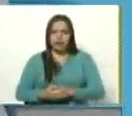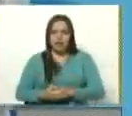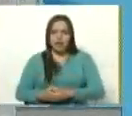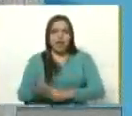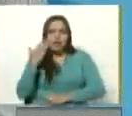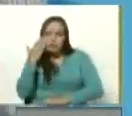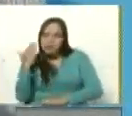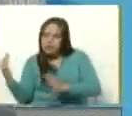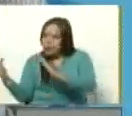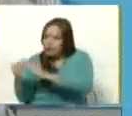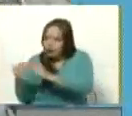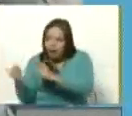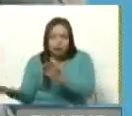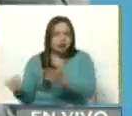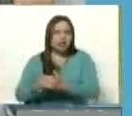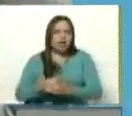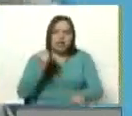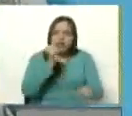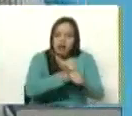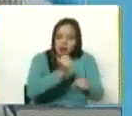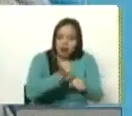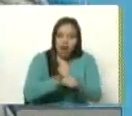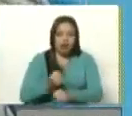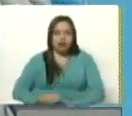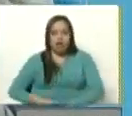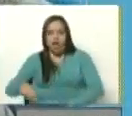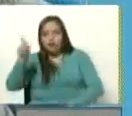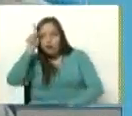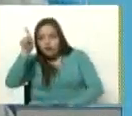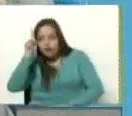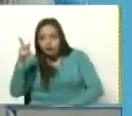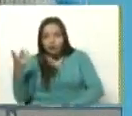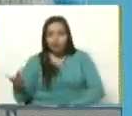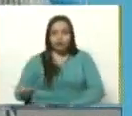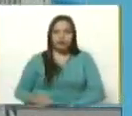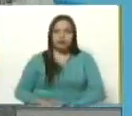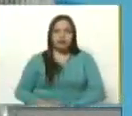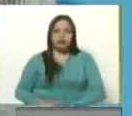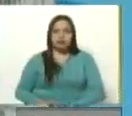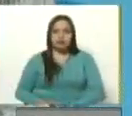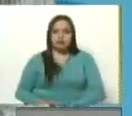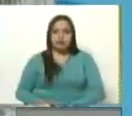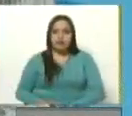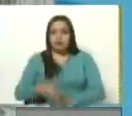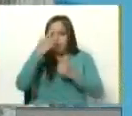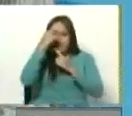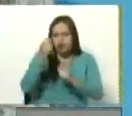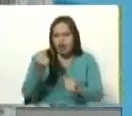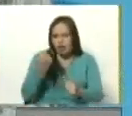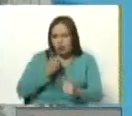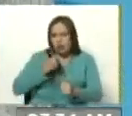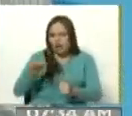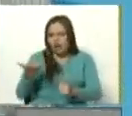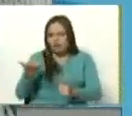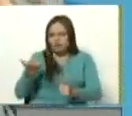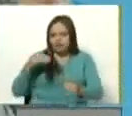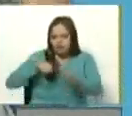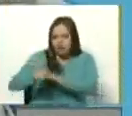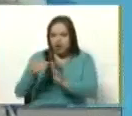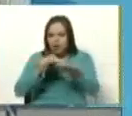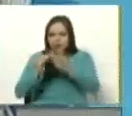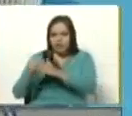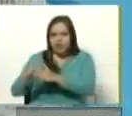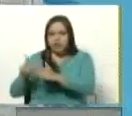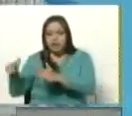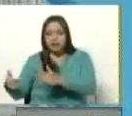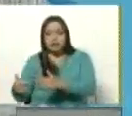el trabajador, no solamente el profesor, no solamente el profesional, por decirlo así, que hay en la comunidad, sino desde